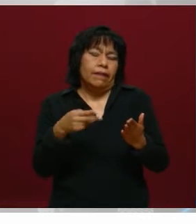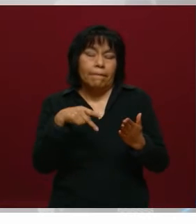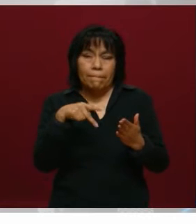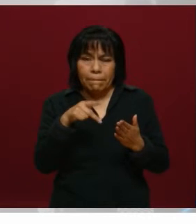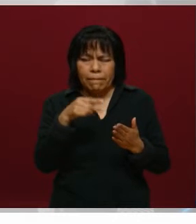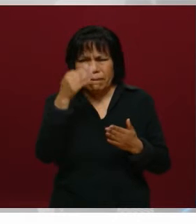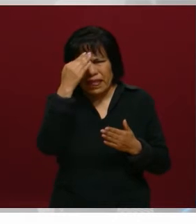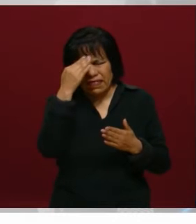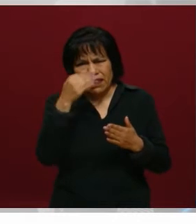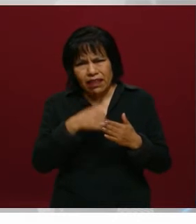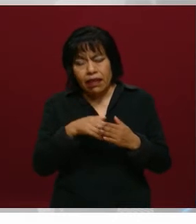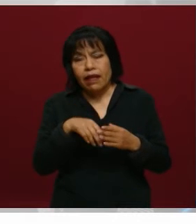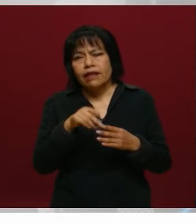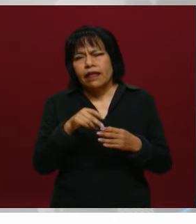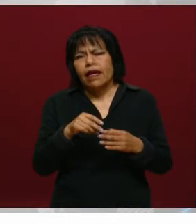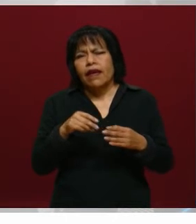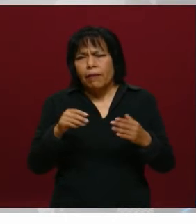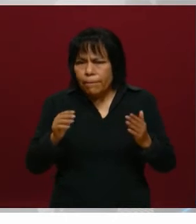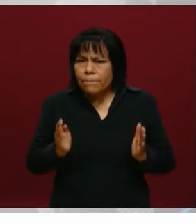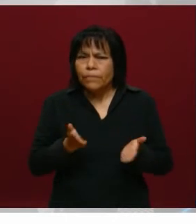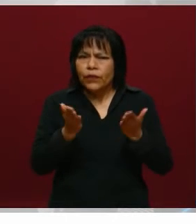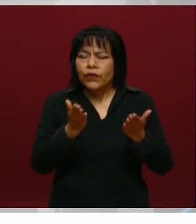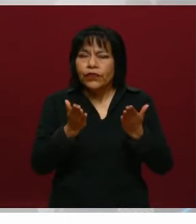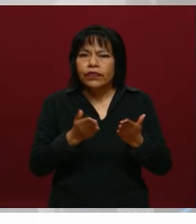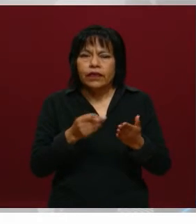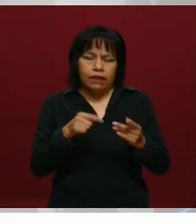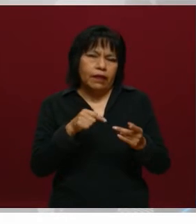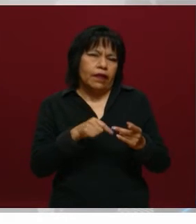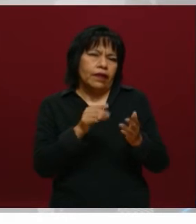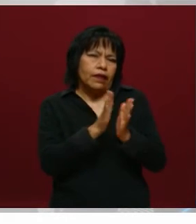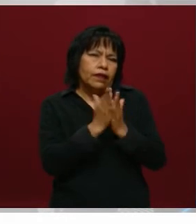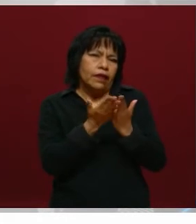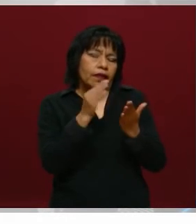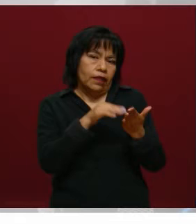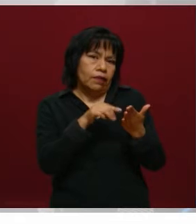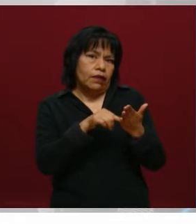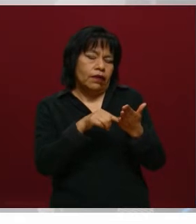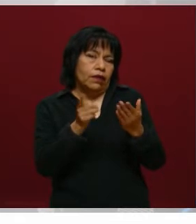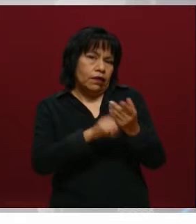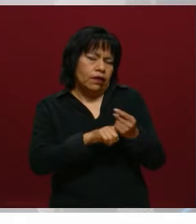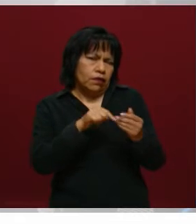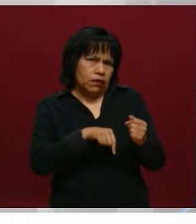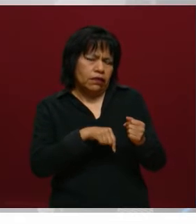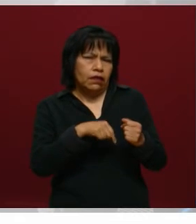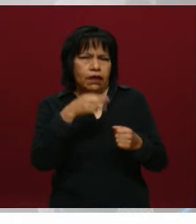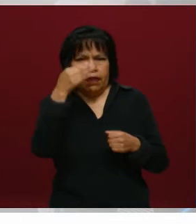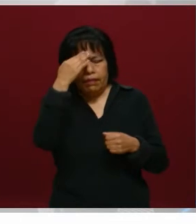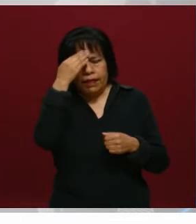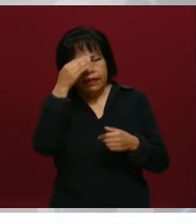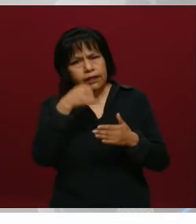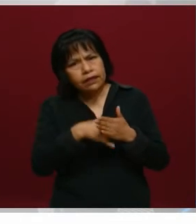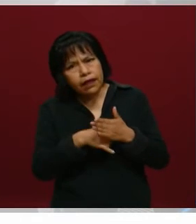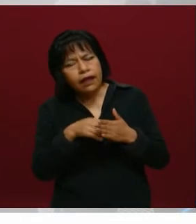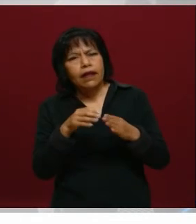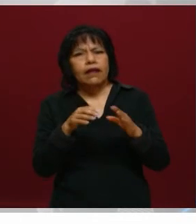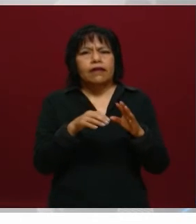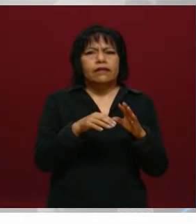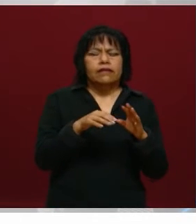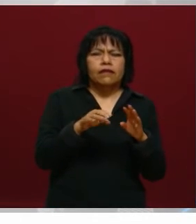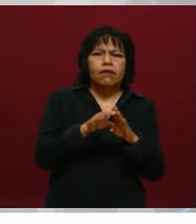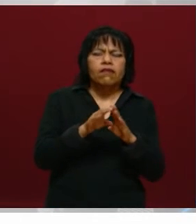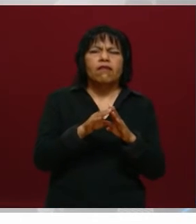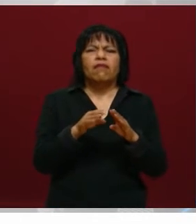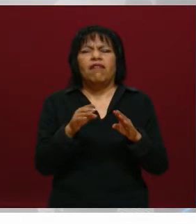conciencia se motiva entonces en estas cartillas a que a través de su reflexión de pues su